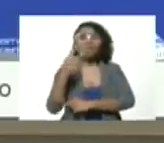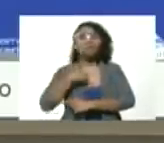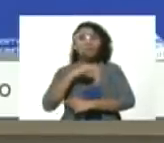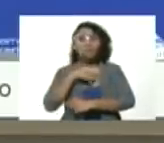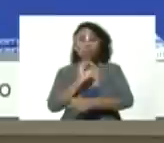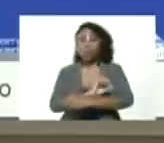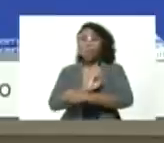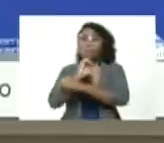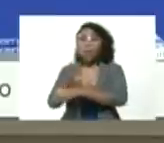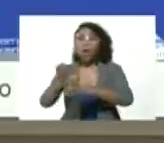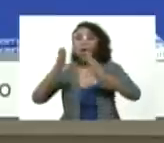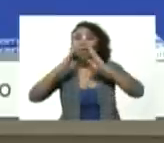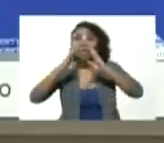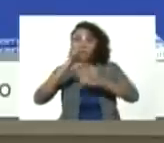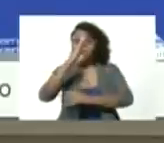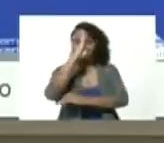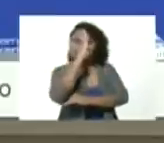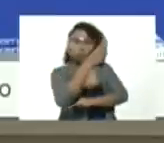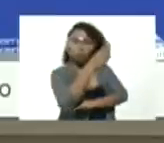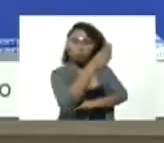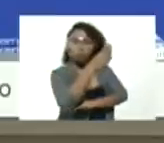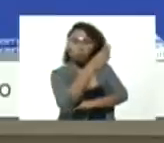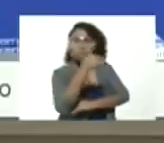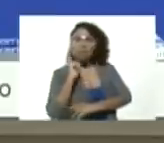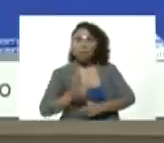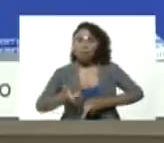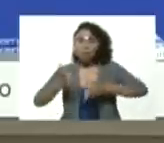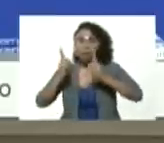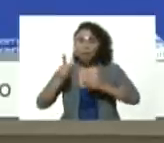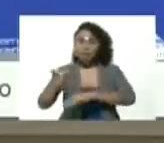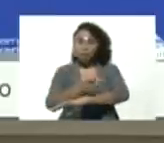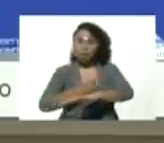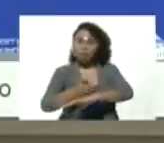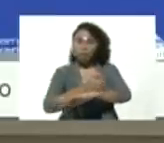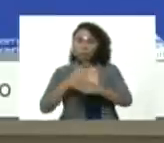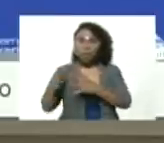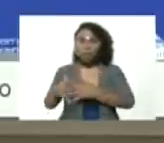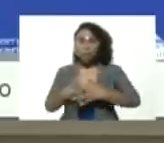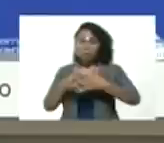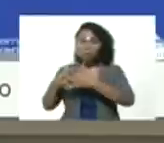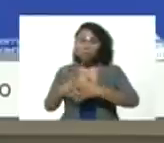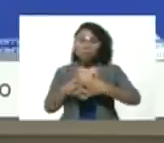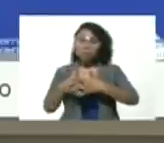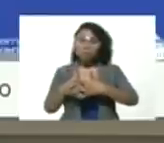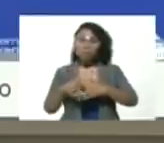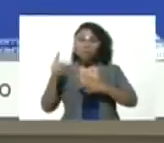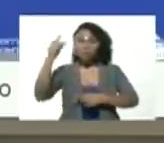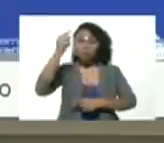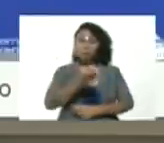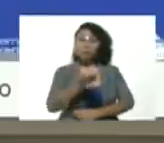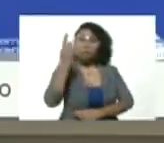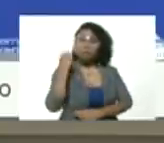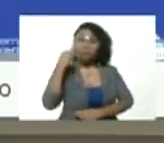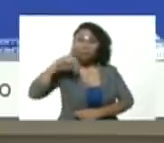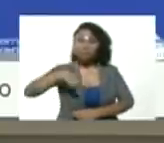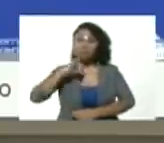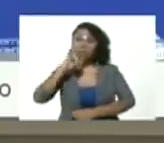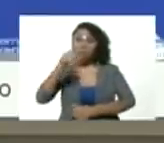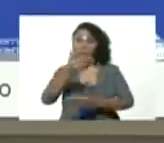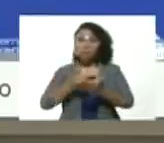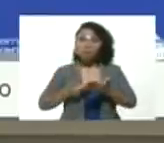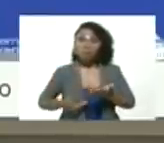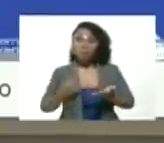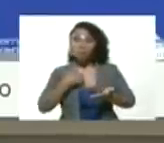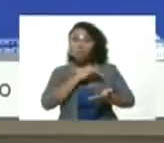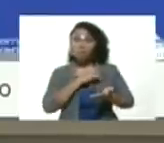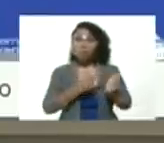las confesiones directas de las autoridades del gobierno de los Estados Unidos y el día de ayer con este informe estamos